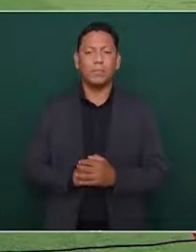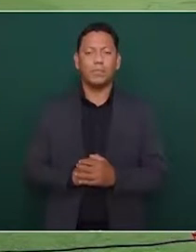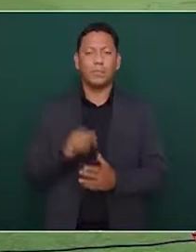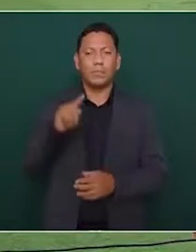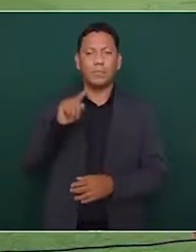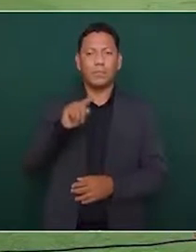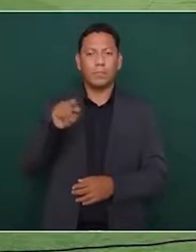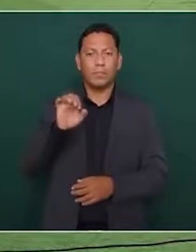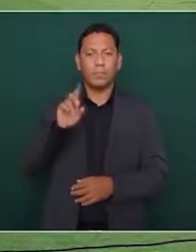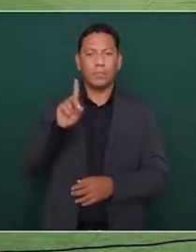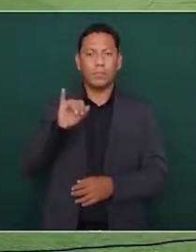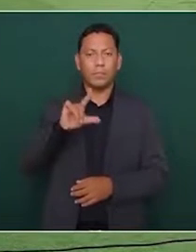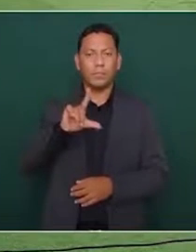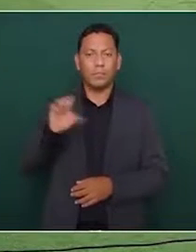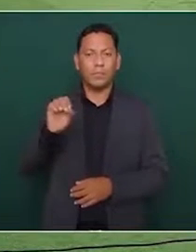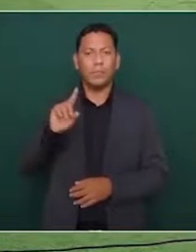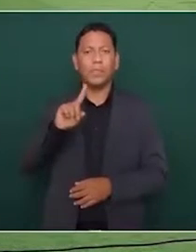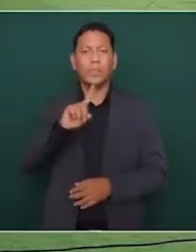Cedillo,